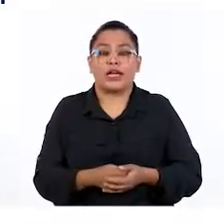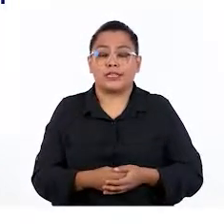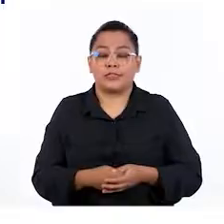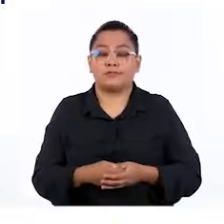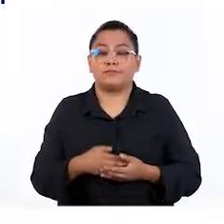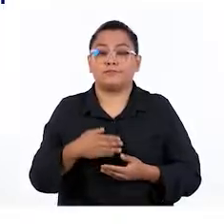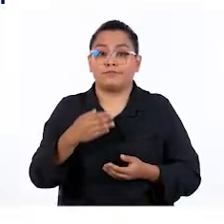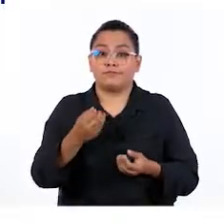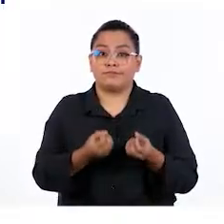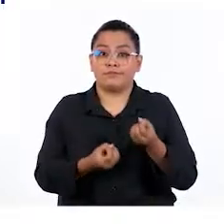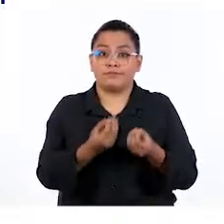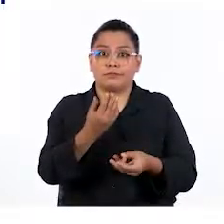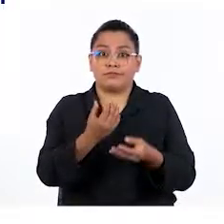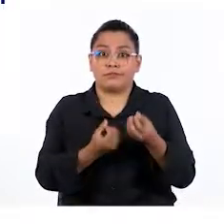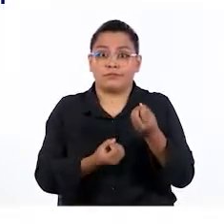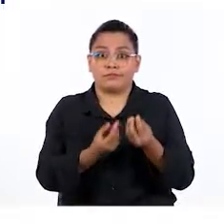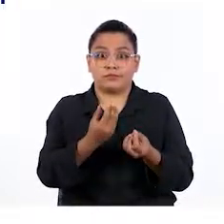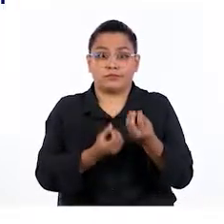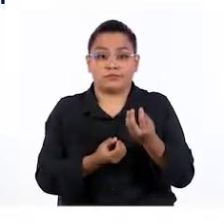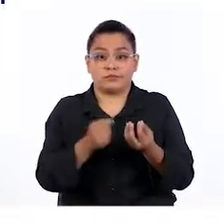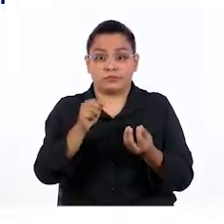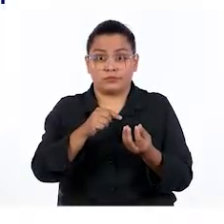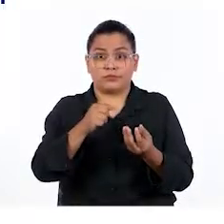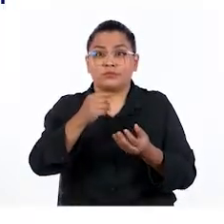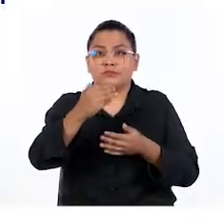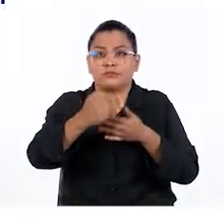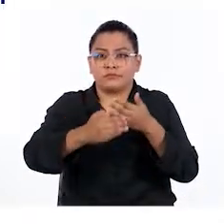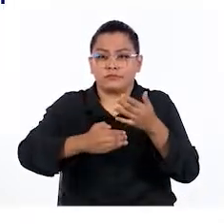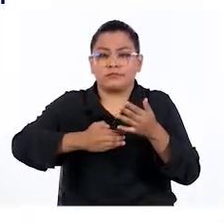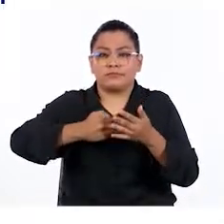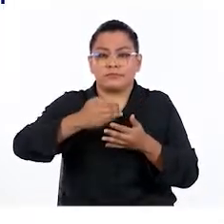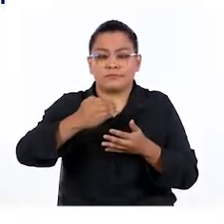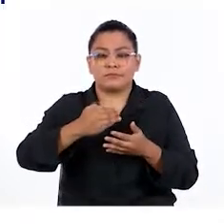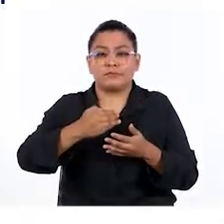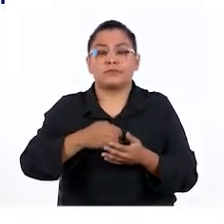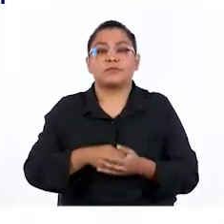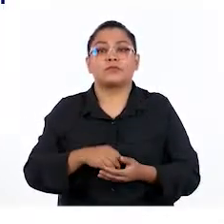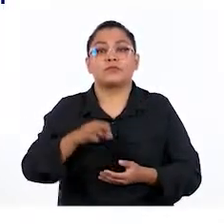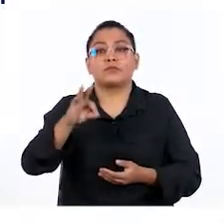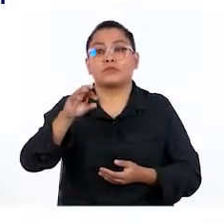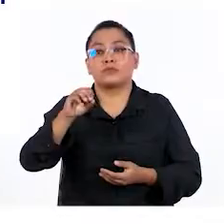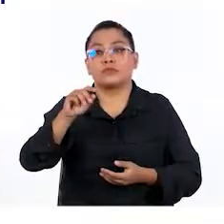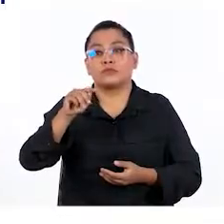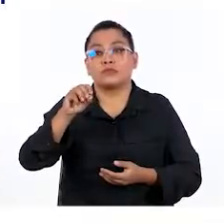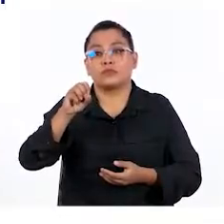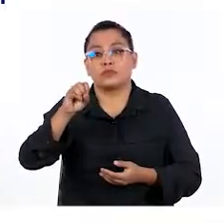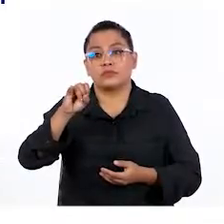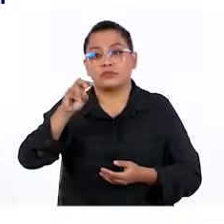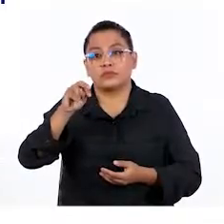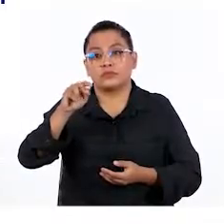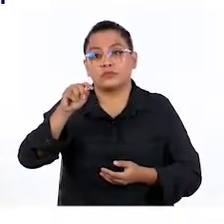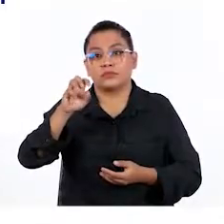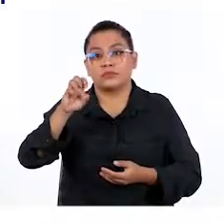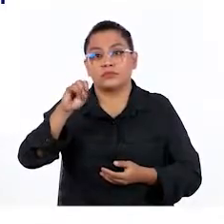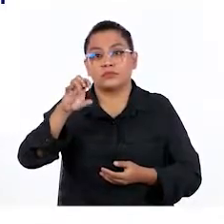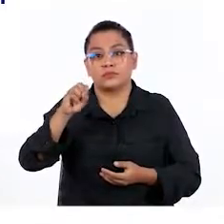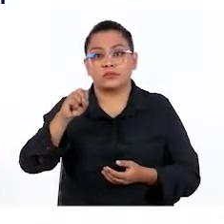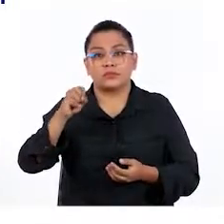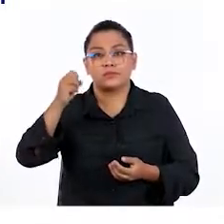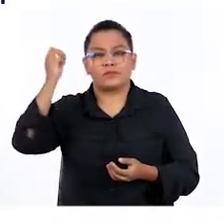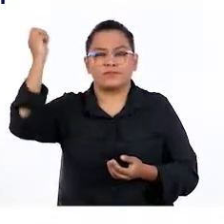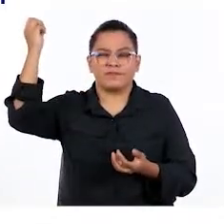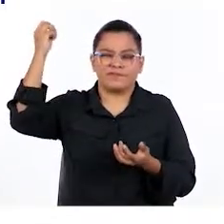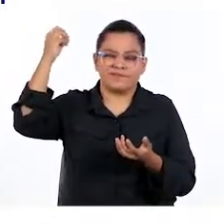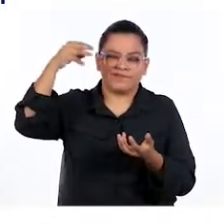Pues las plantas obtienen el azúcar gracias a un proceso llamado fotosíntesis a partir de la energía de la